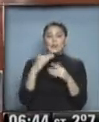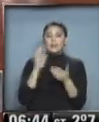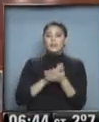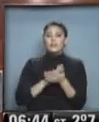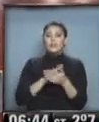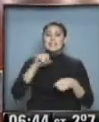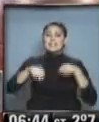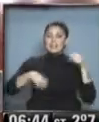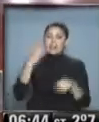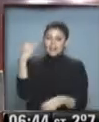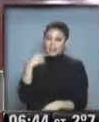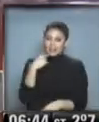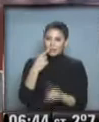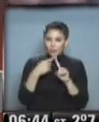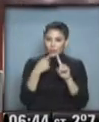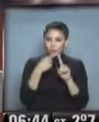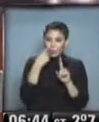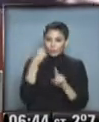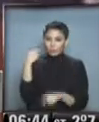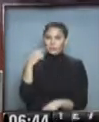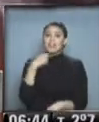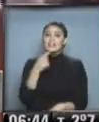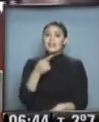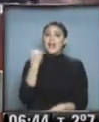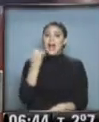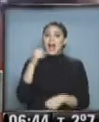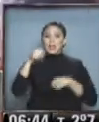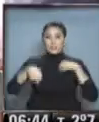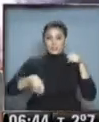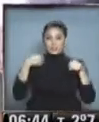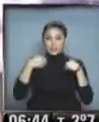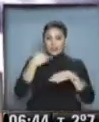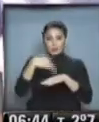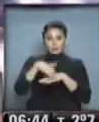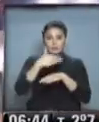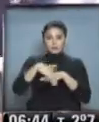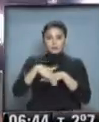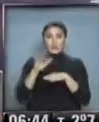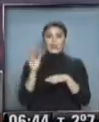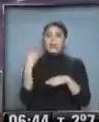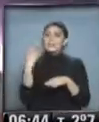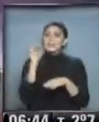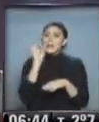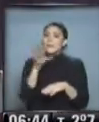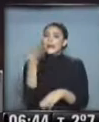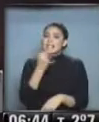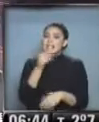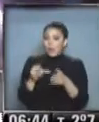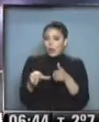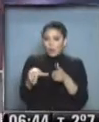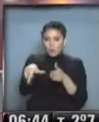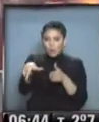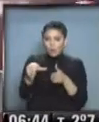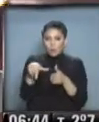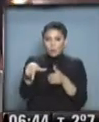de ciclistas, decíamos en el contacto anterior, recuerden que hay bicicletas en todo este tramo, los corredores que se han establecido para las bicicletas, que